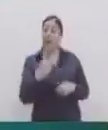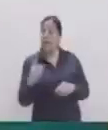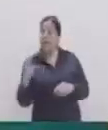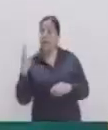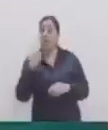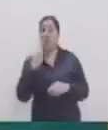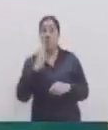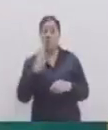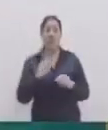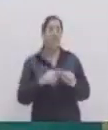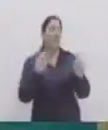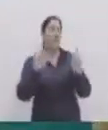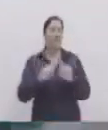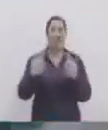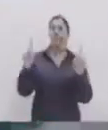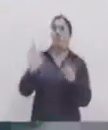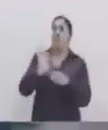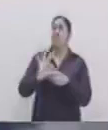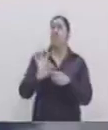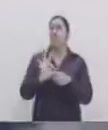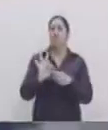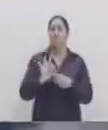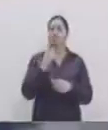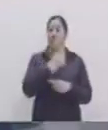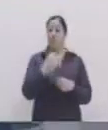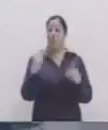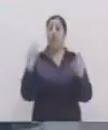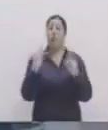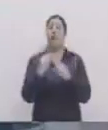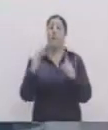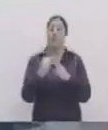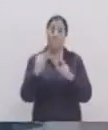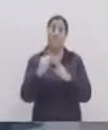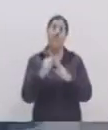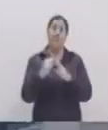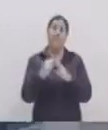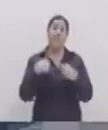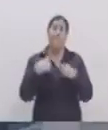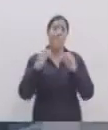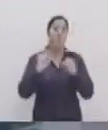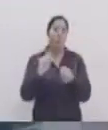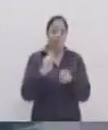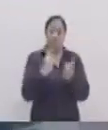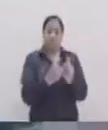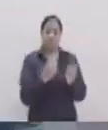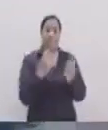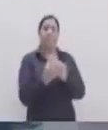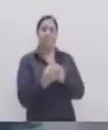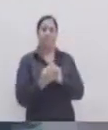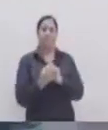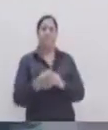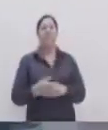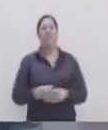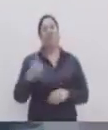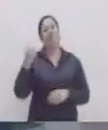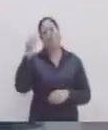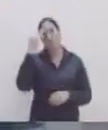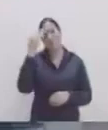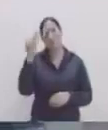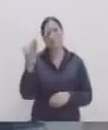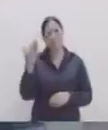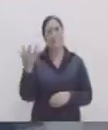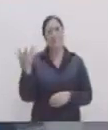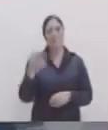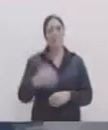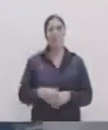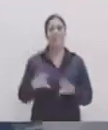verboide entonces va a tener una función especial, y cada palabra la puedo convertir en todos los tipos de verboides. Perfecto, Michelle, pues muchísimas gracias.